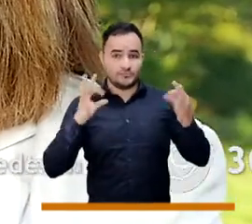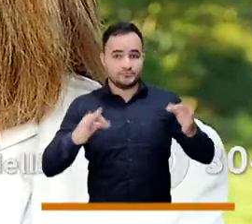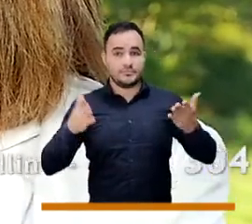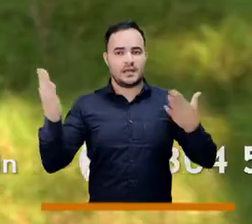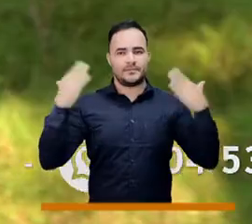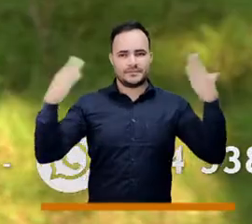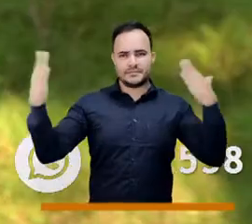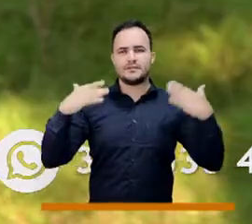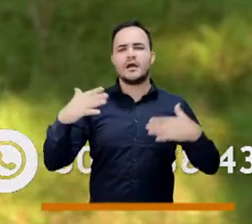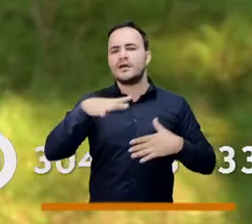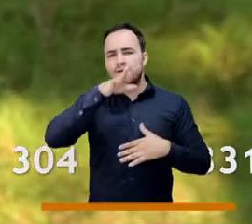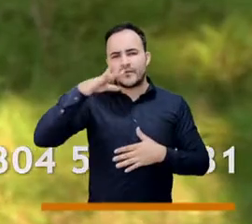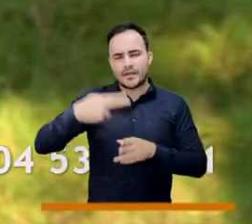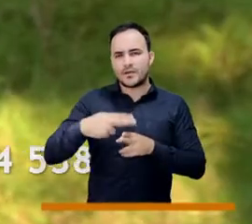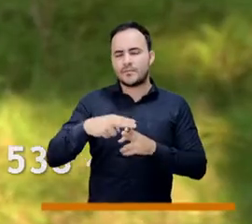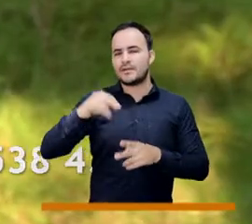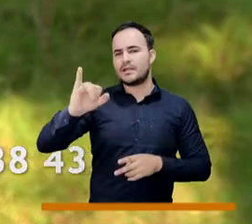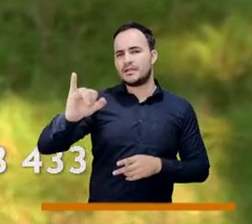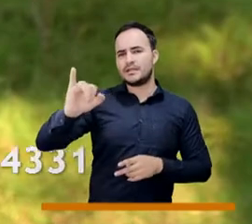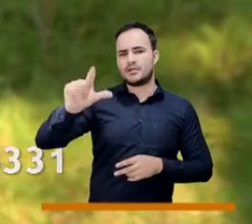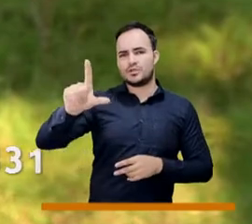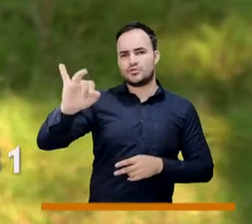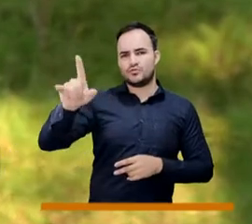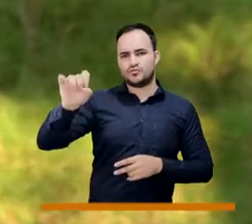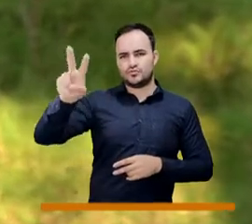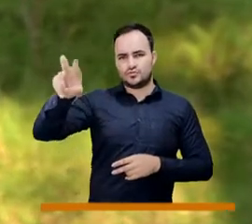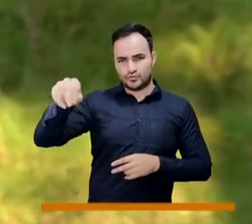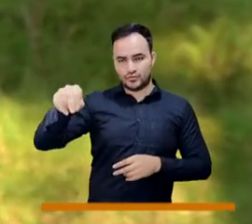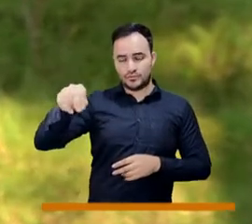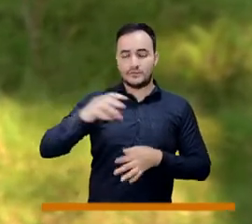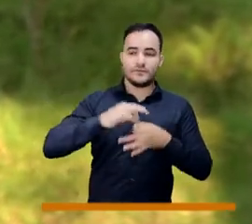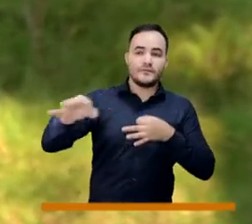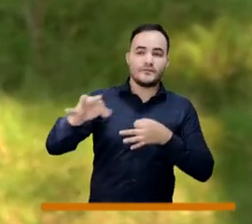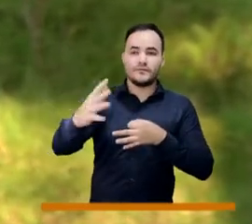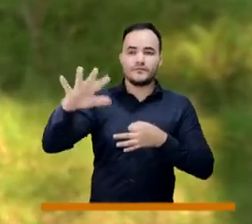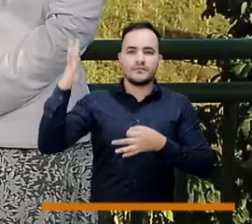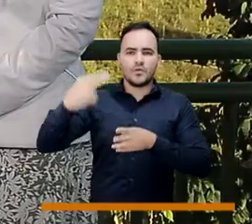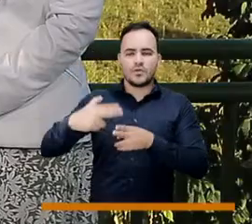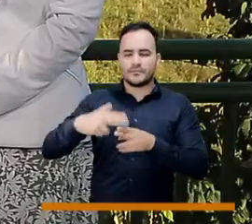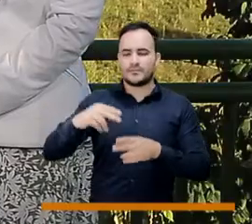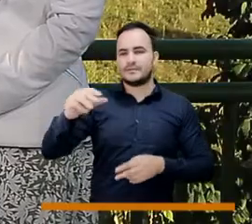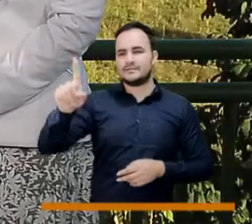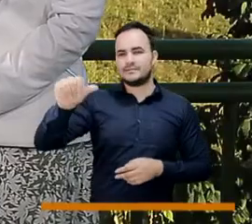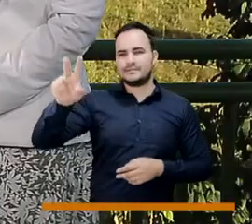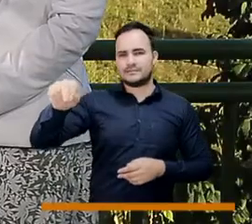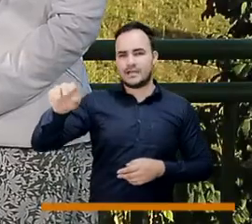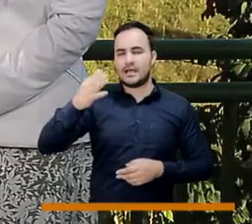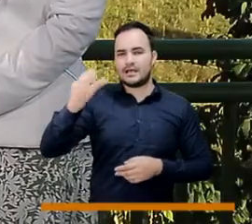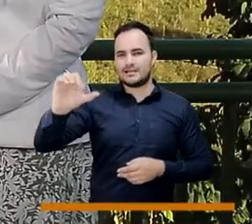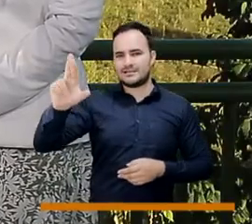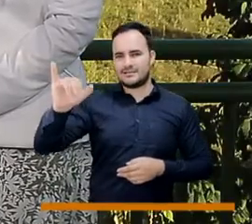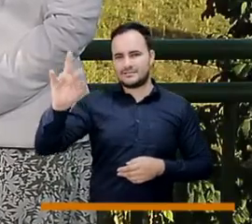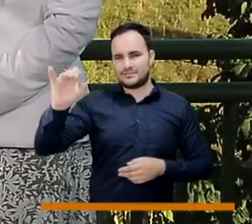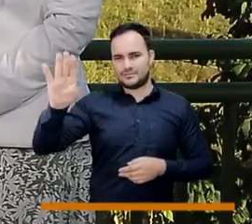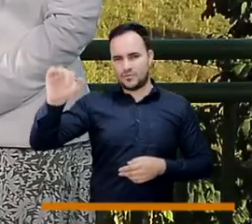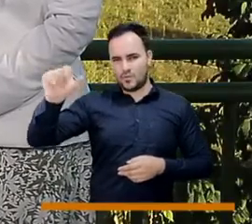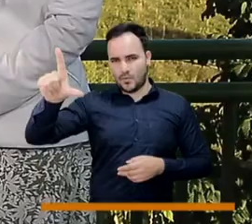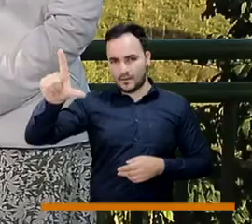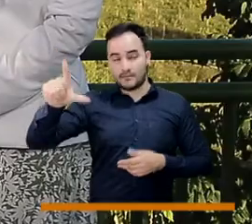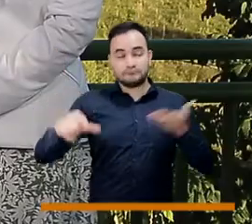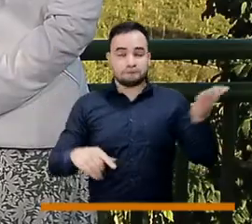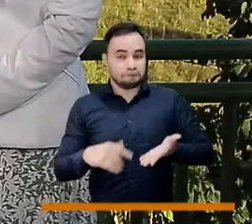Ilusión, bellísimo nombre, del corregimiento de San Cristóbal. Bienvenida y gracias por estar con nosotros. Y cuéntenos un